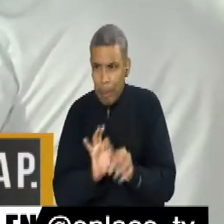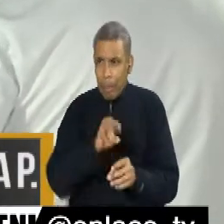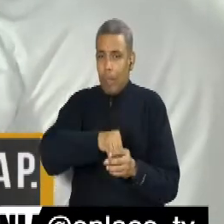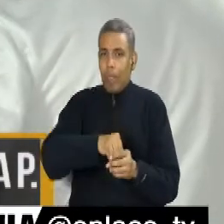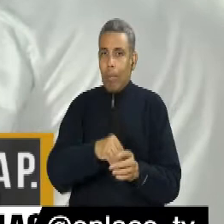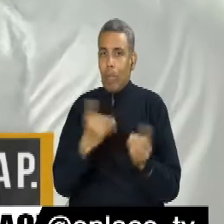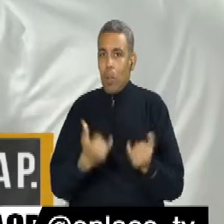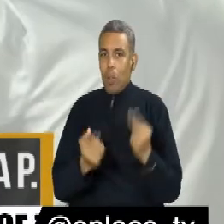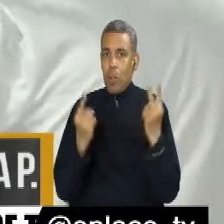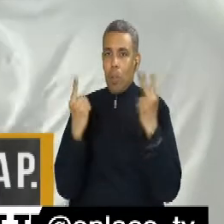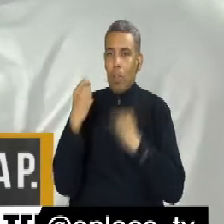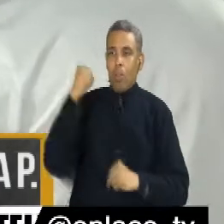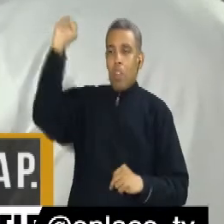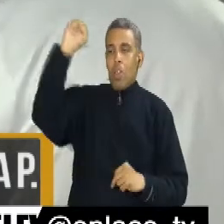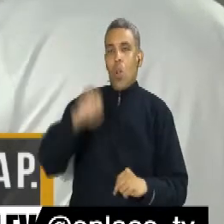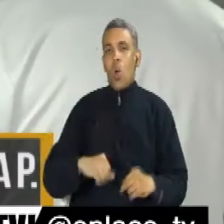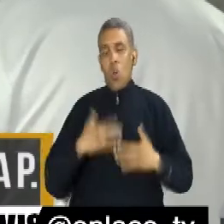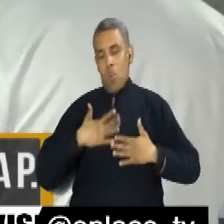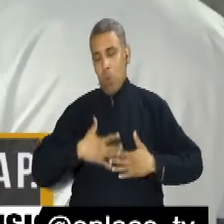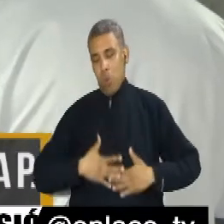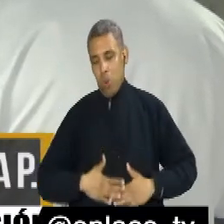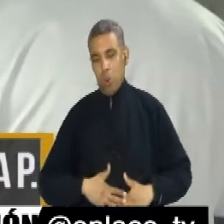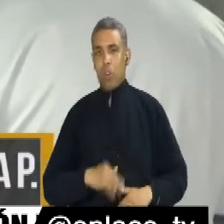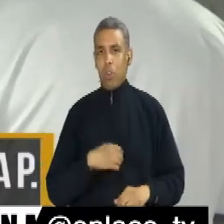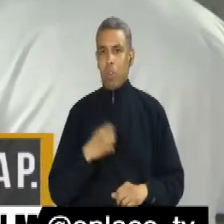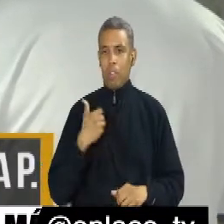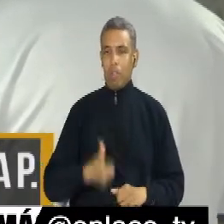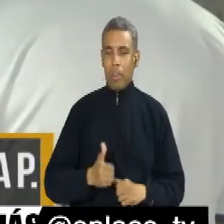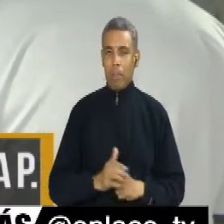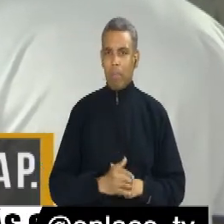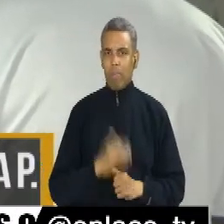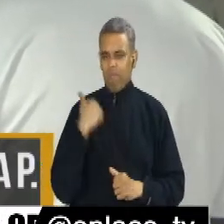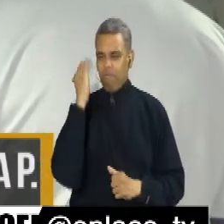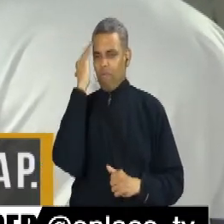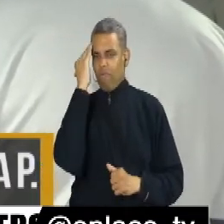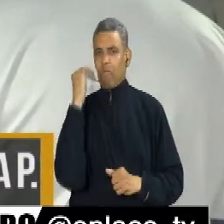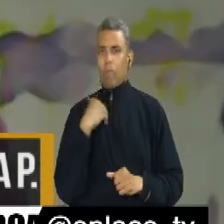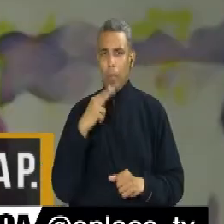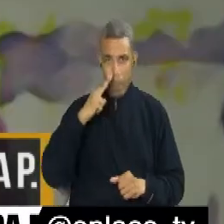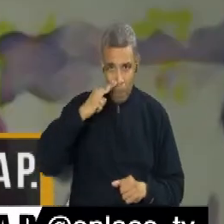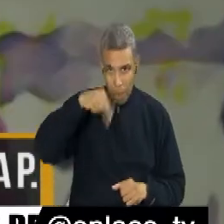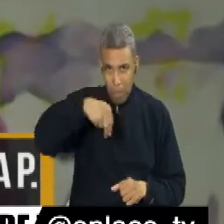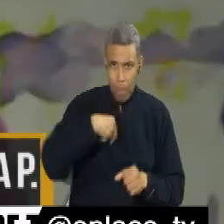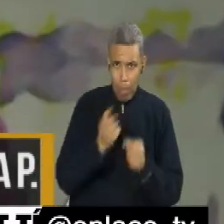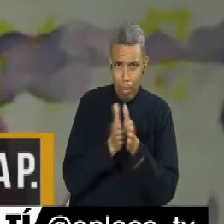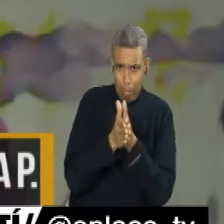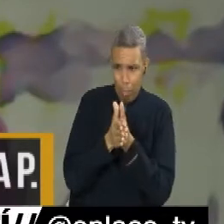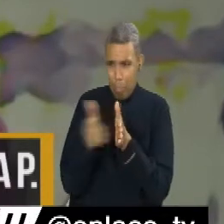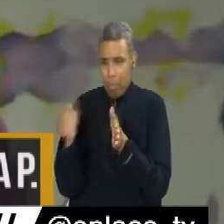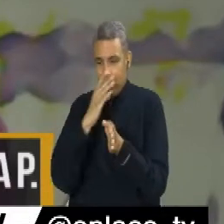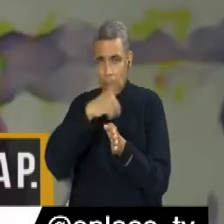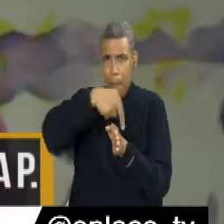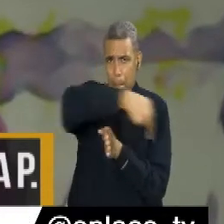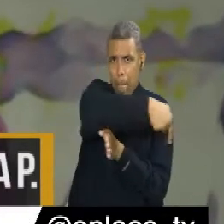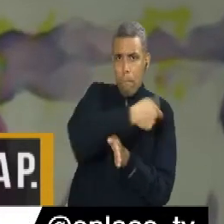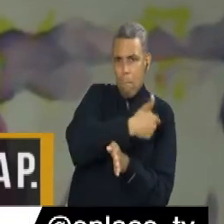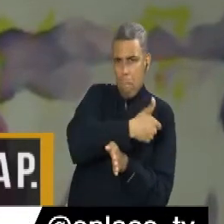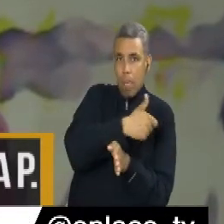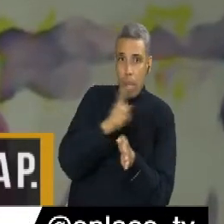complacidos de que lo hemos logrado. Pensamos que el equipo este semestre está mucho mejor que el semestre pasado y